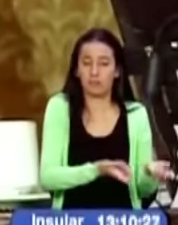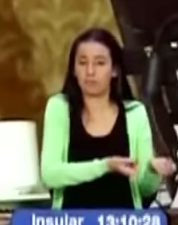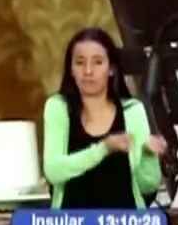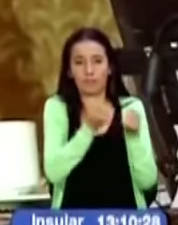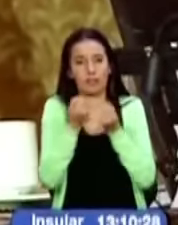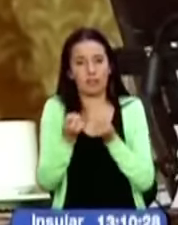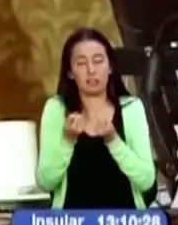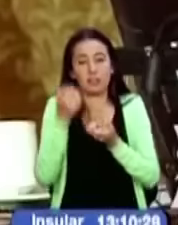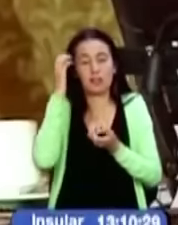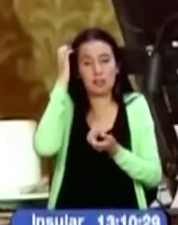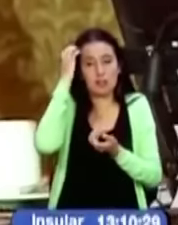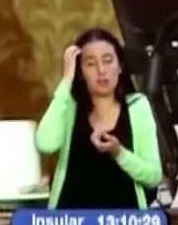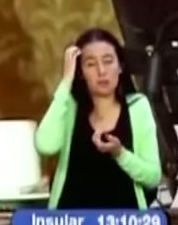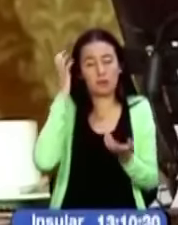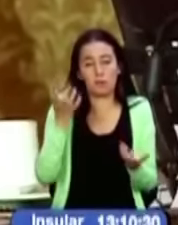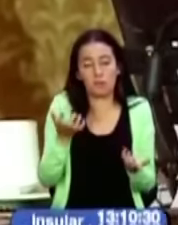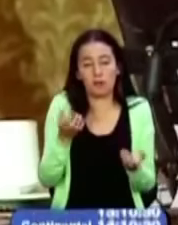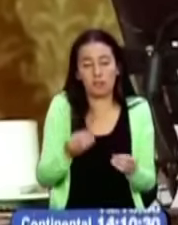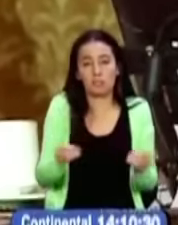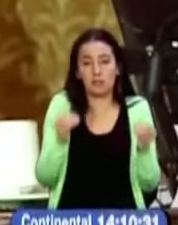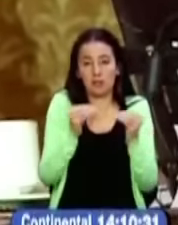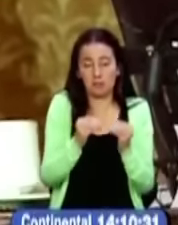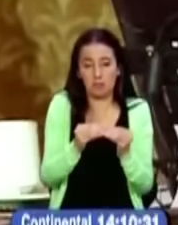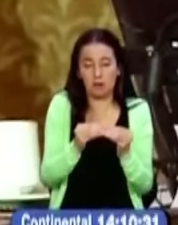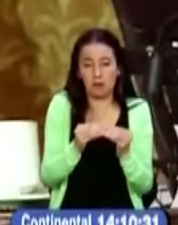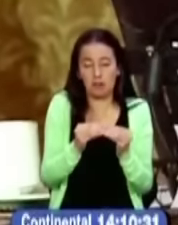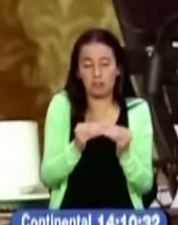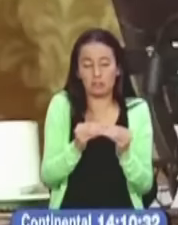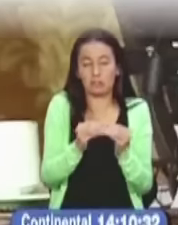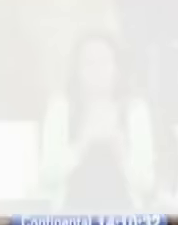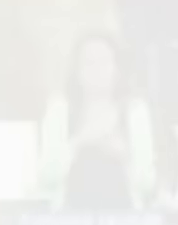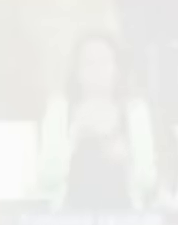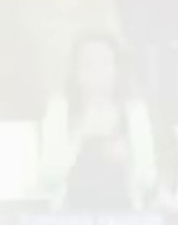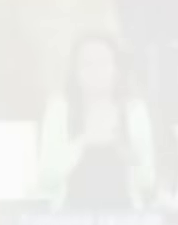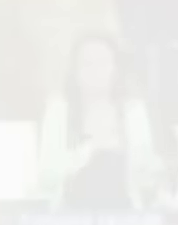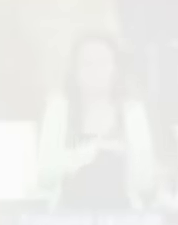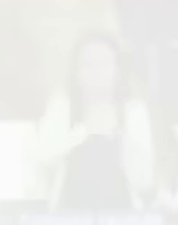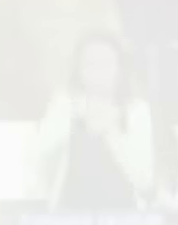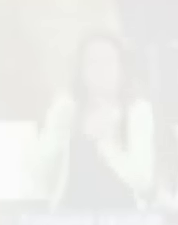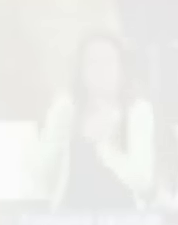ya preocuparse más de eso que ver si la remota posibilidad de que si alguien sigue con vida.